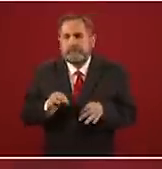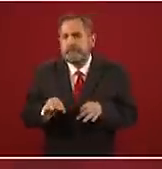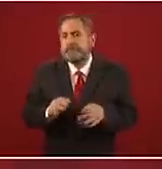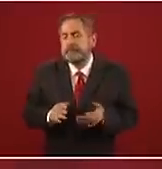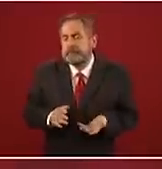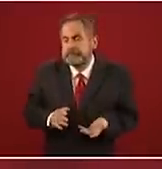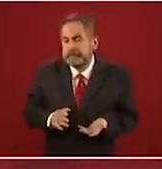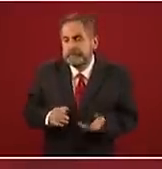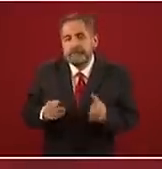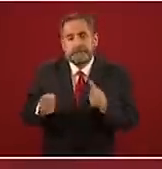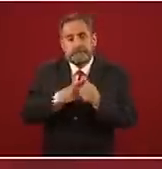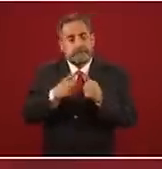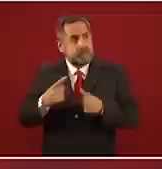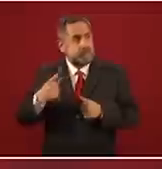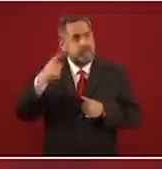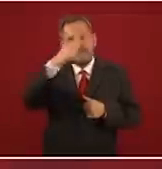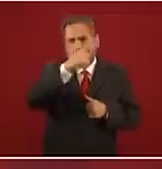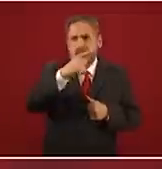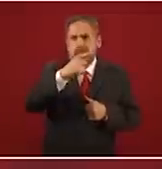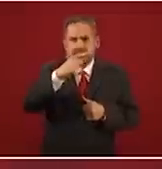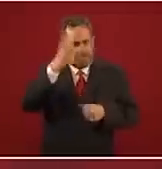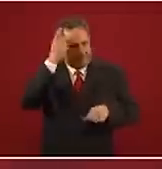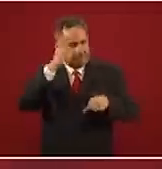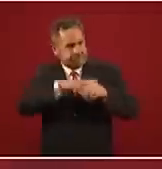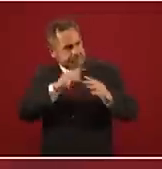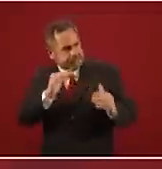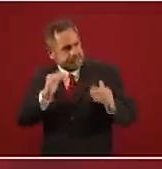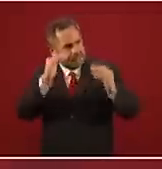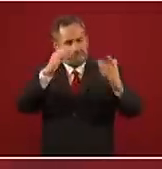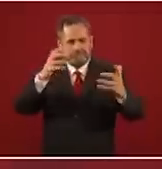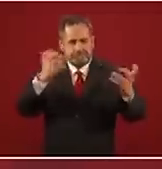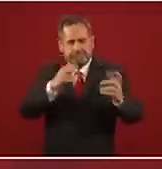¿sí?, que se actúe